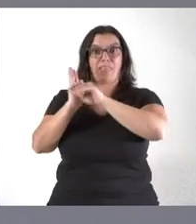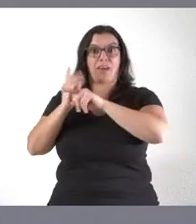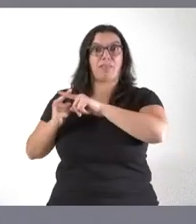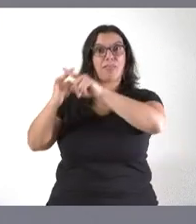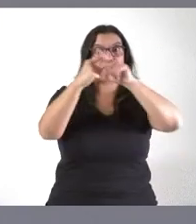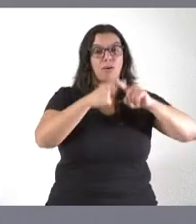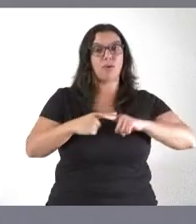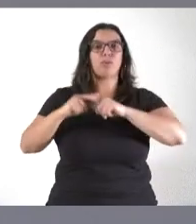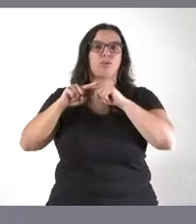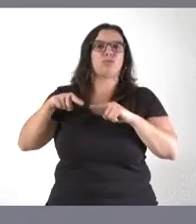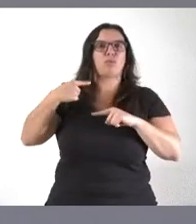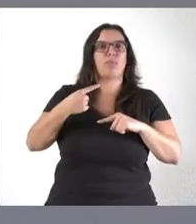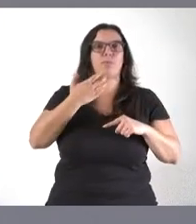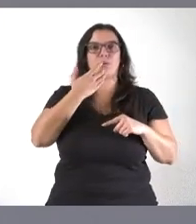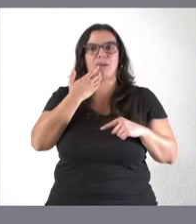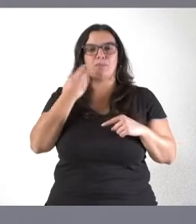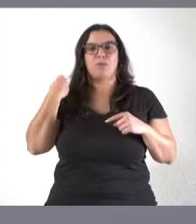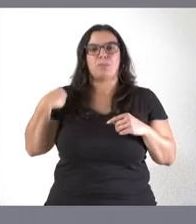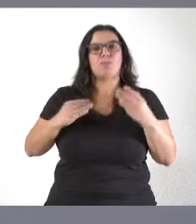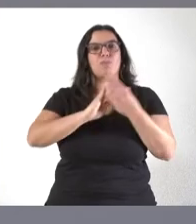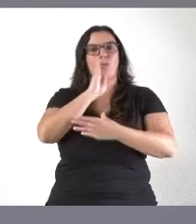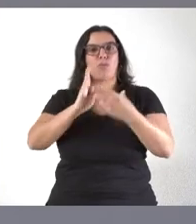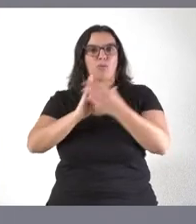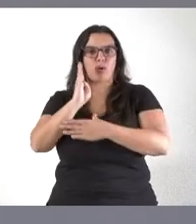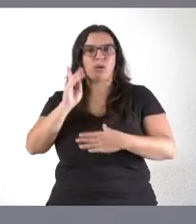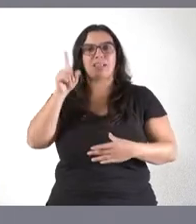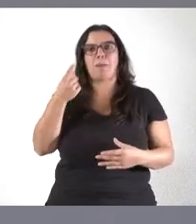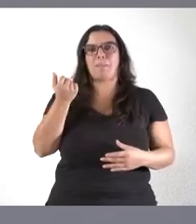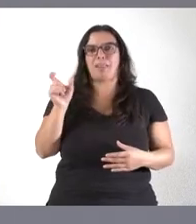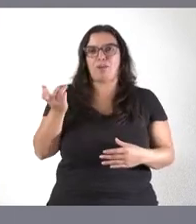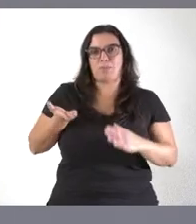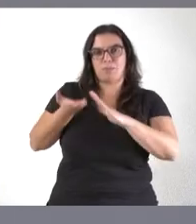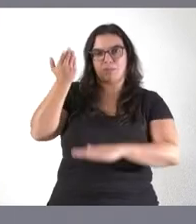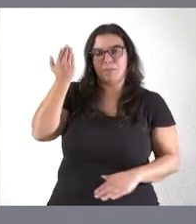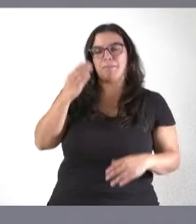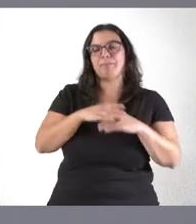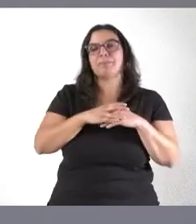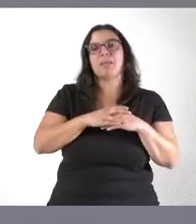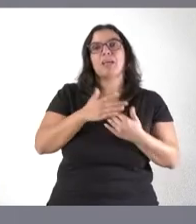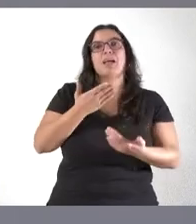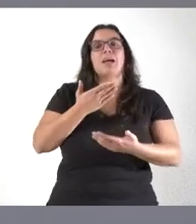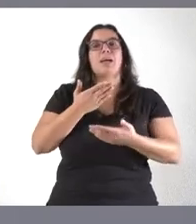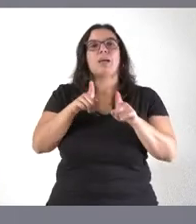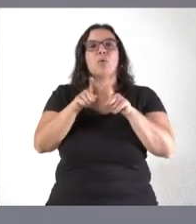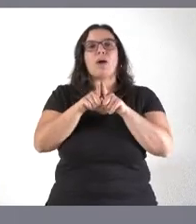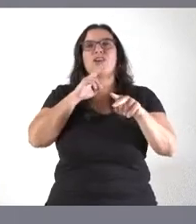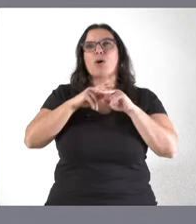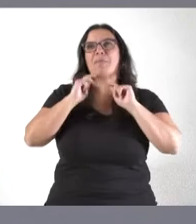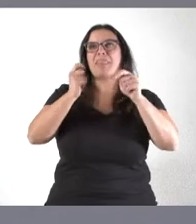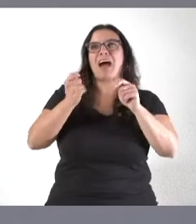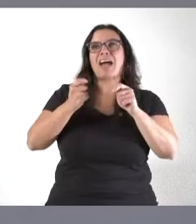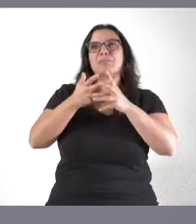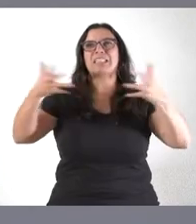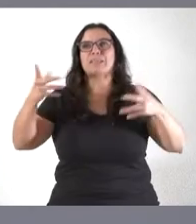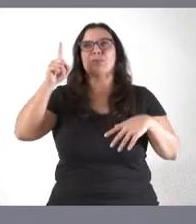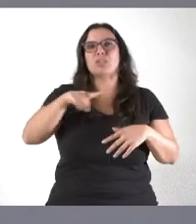consecuencia entre otras cuestiones de la actividad productiva y la inflación ya de calificarlos como expansivos o no es verdad que el